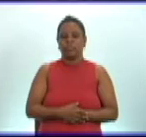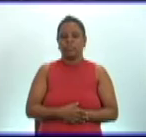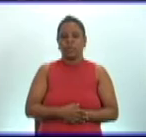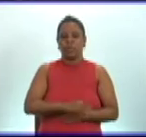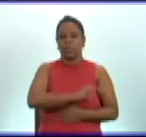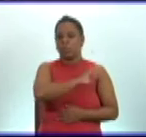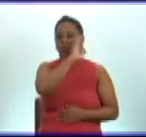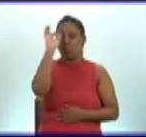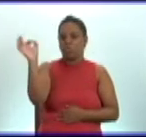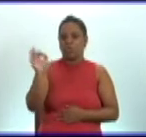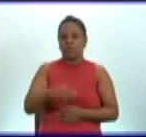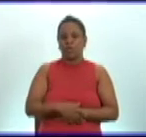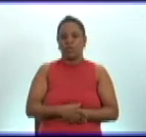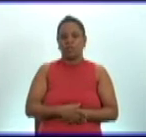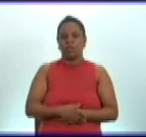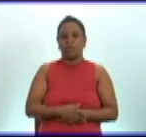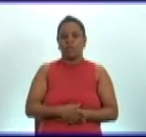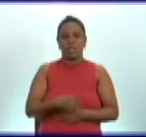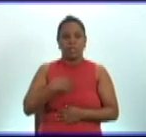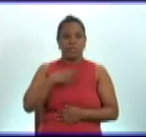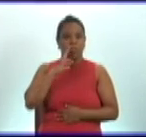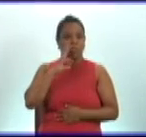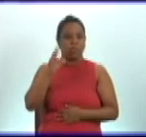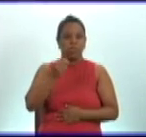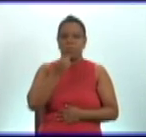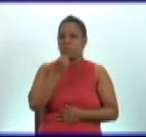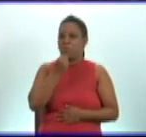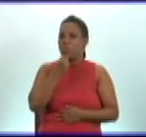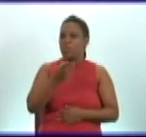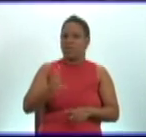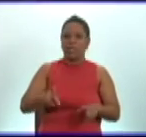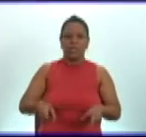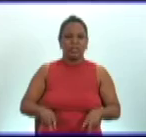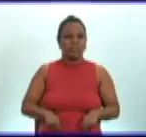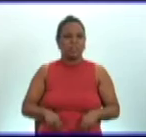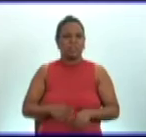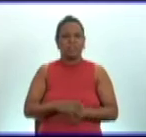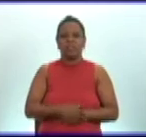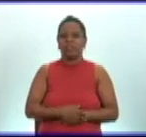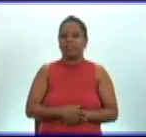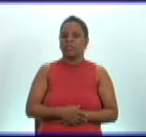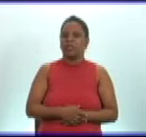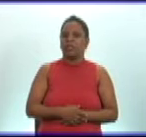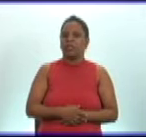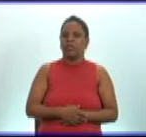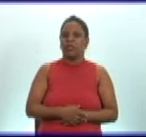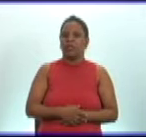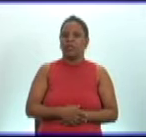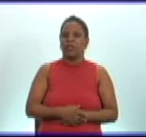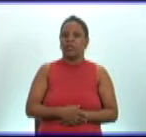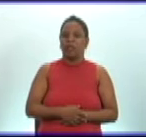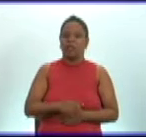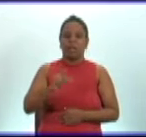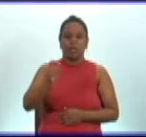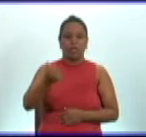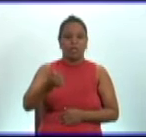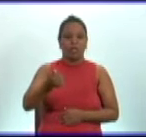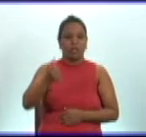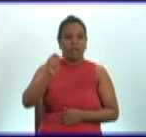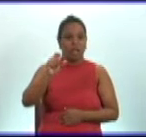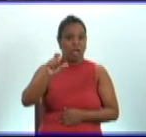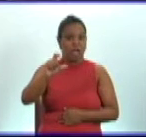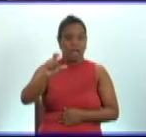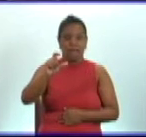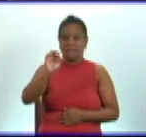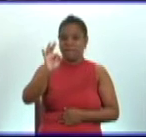Nunca, jamás en mi vida podré conformarme con la petición de un caballero fiscal que ha sido impulsado,